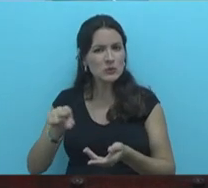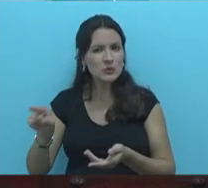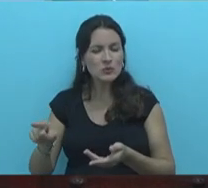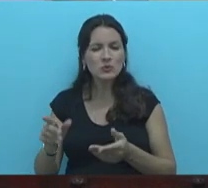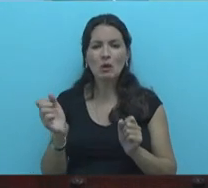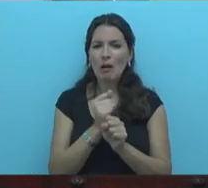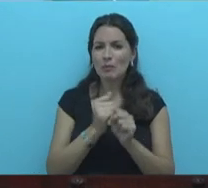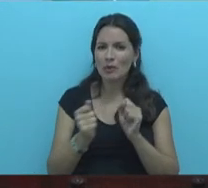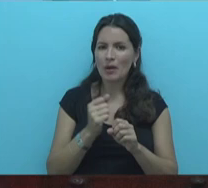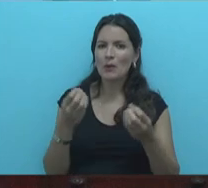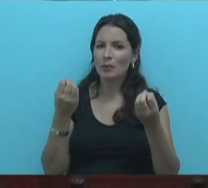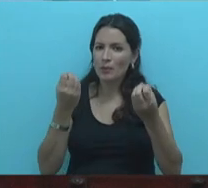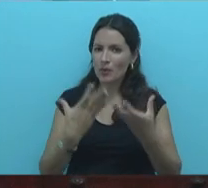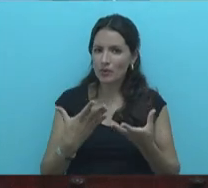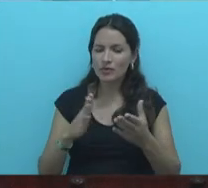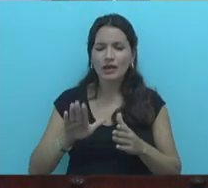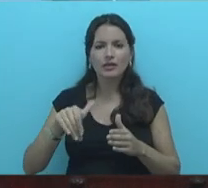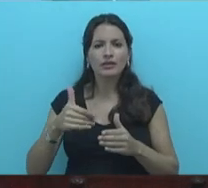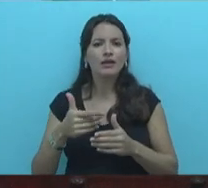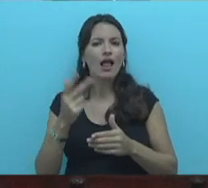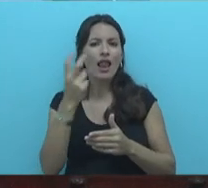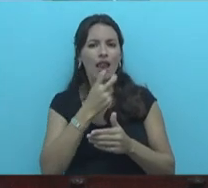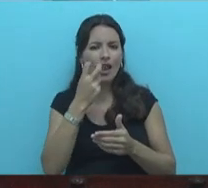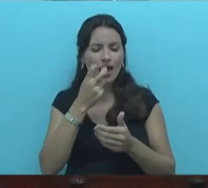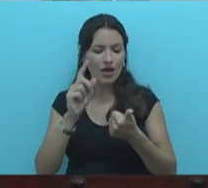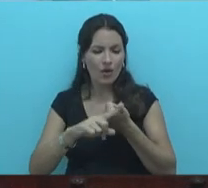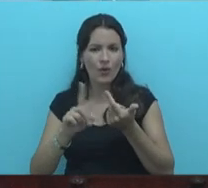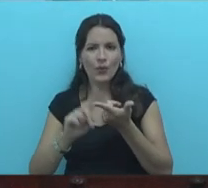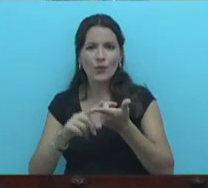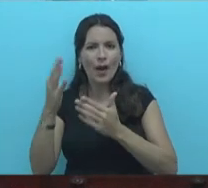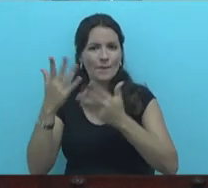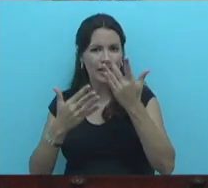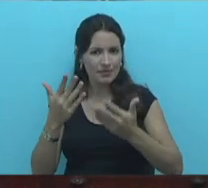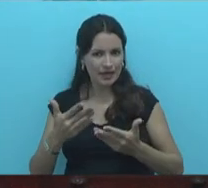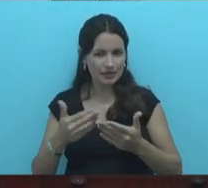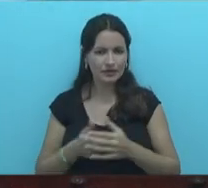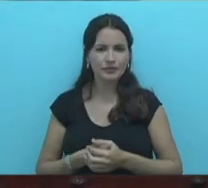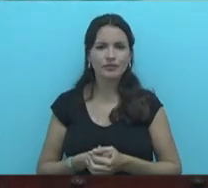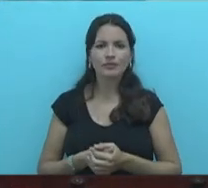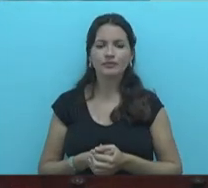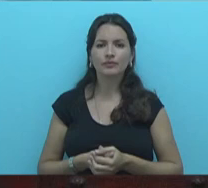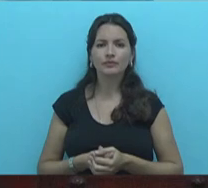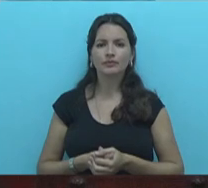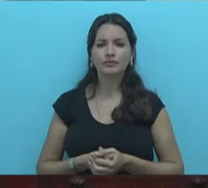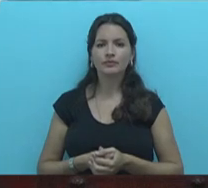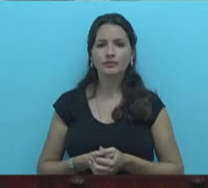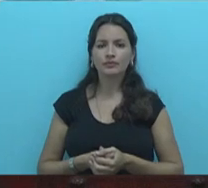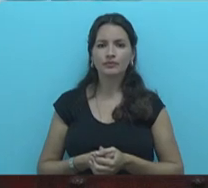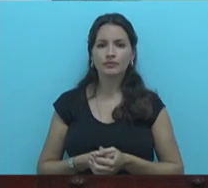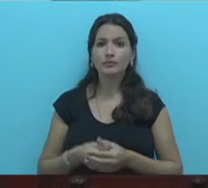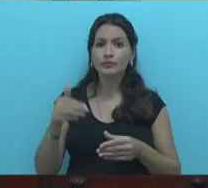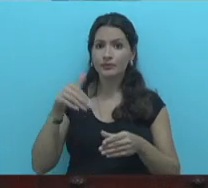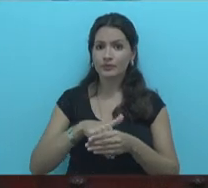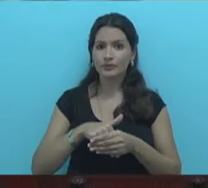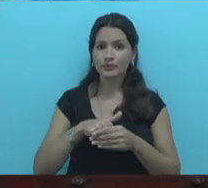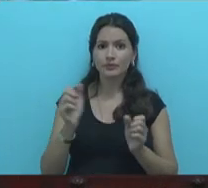los contenidos evaluados en lengua y el 80,7% aprobó matemáticas. A votación el tratamiento sobre tablas. Aprobado. Votación